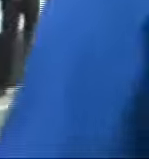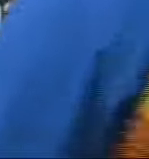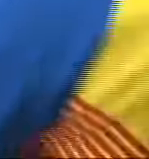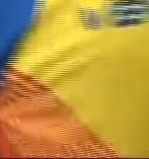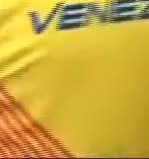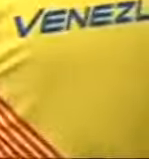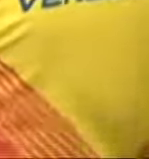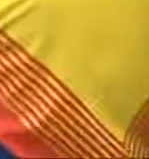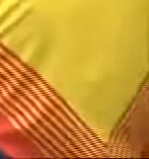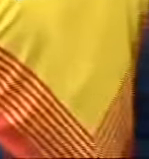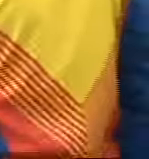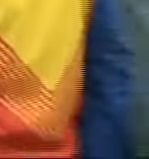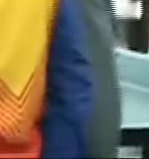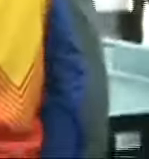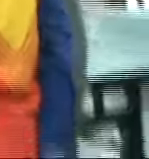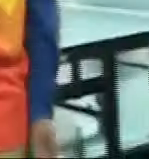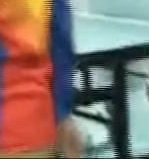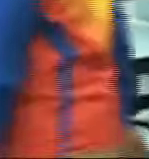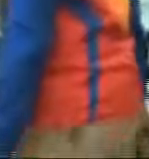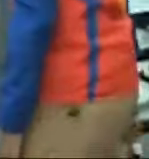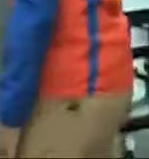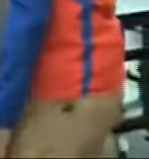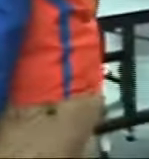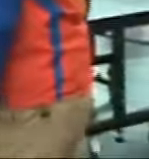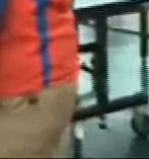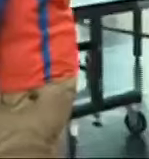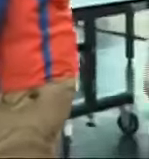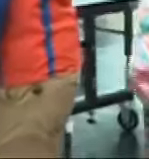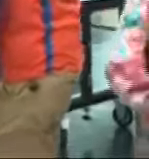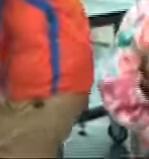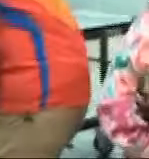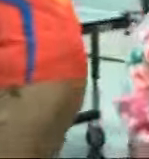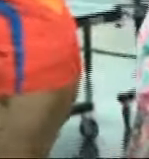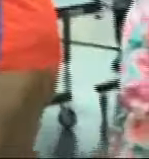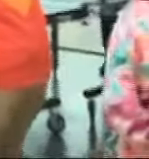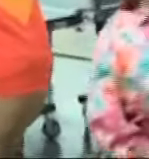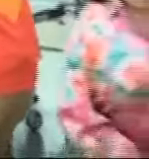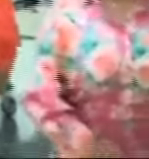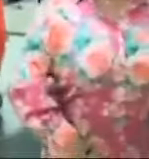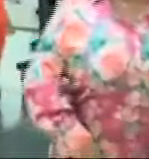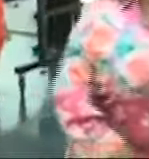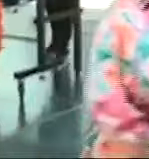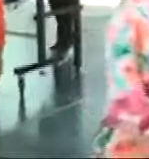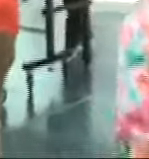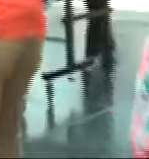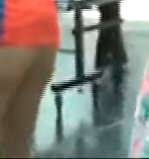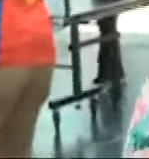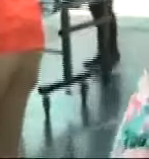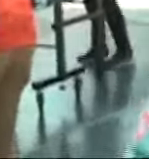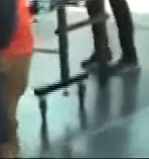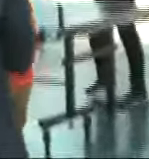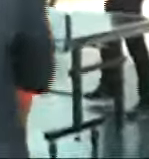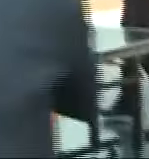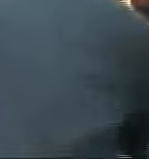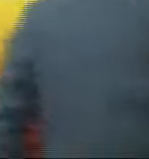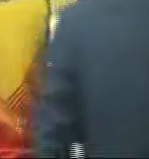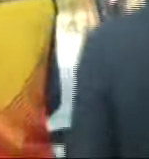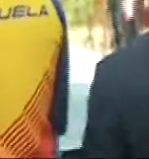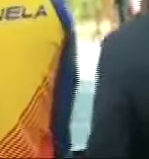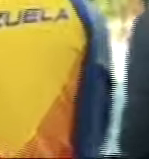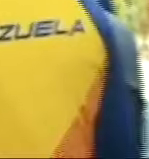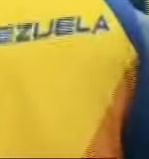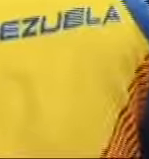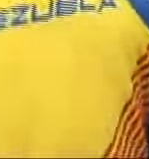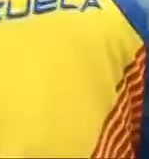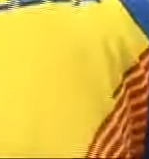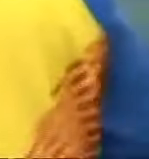Los puntos de la agenda previsto, el cual contiene la discusión de la segunda discusión del proyecto